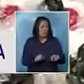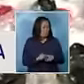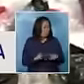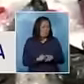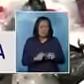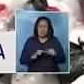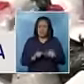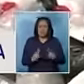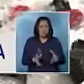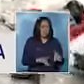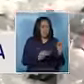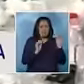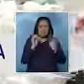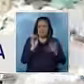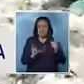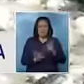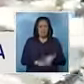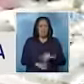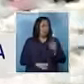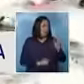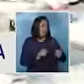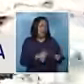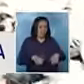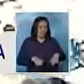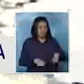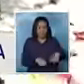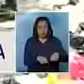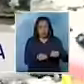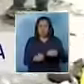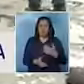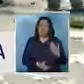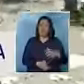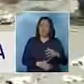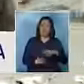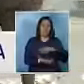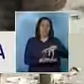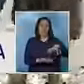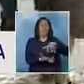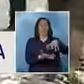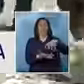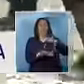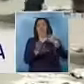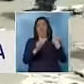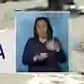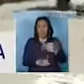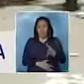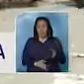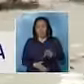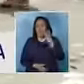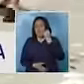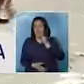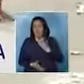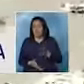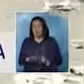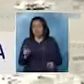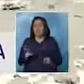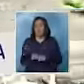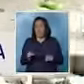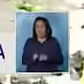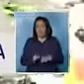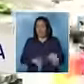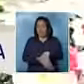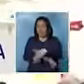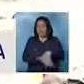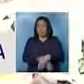los residuos hay estivadores también de este lado un verdadero caos el que se registra en gamarra y también en los girones